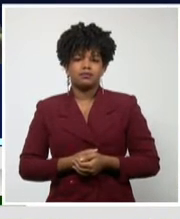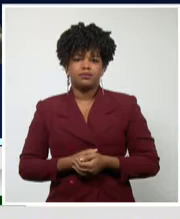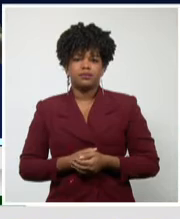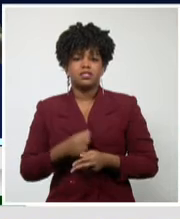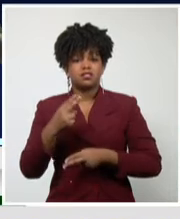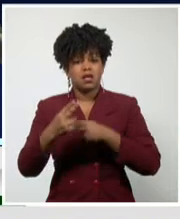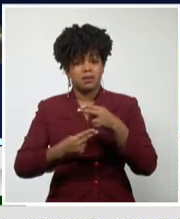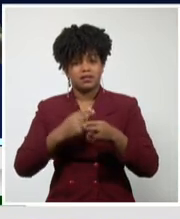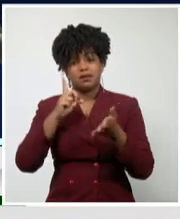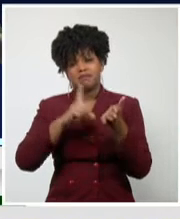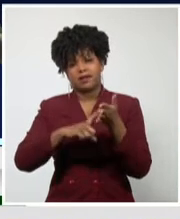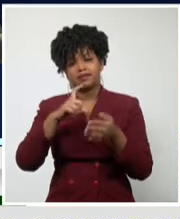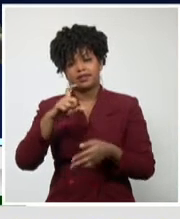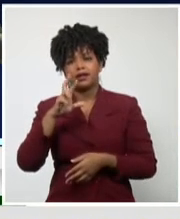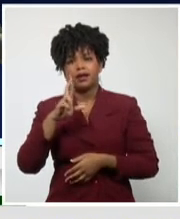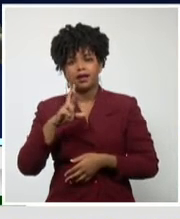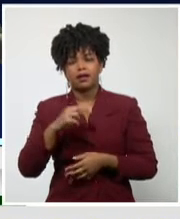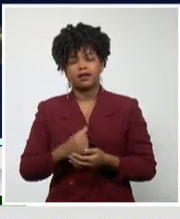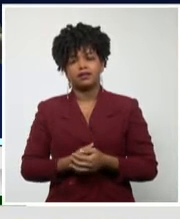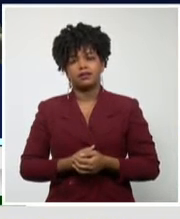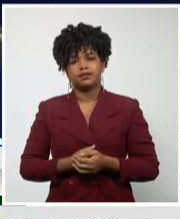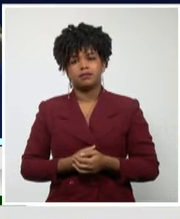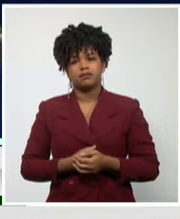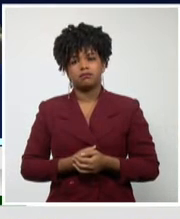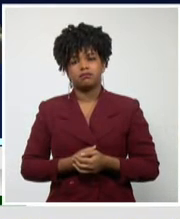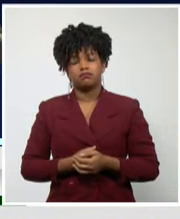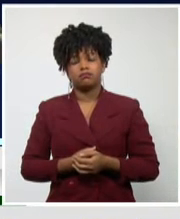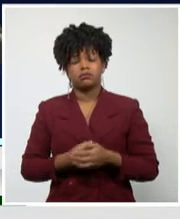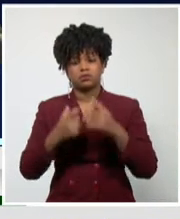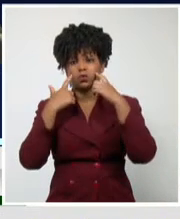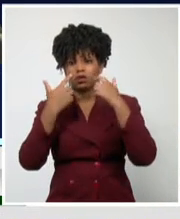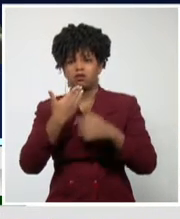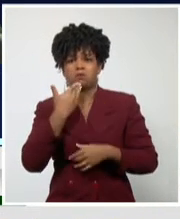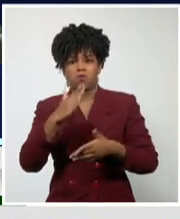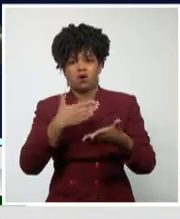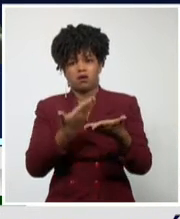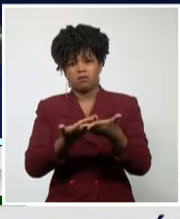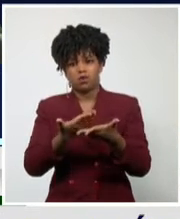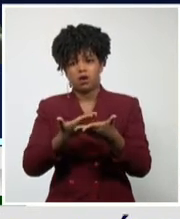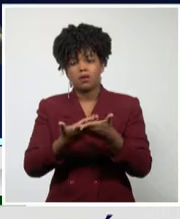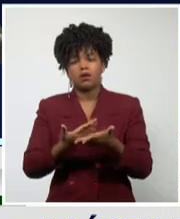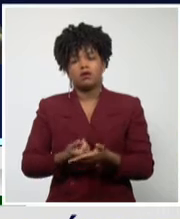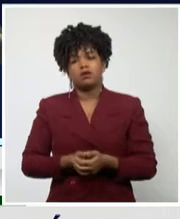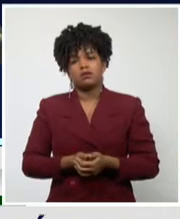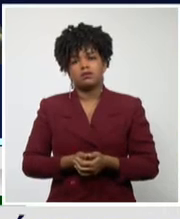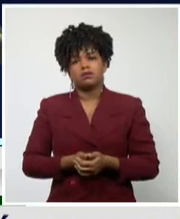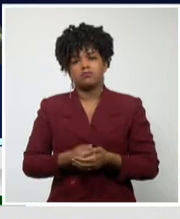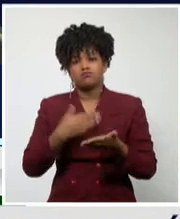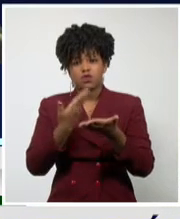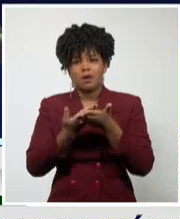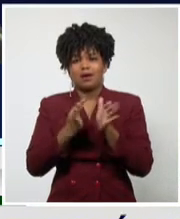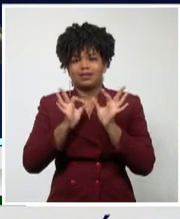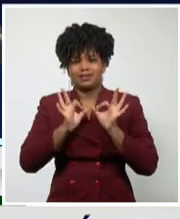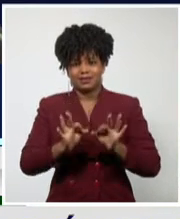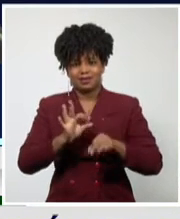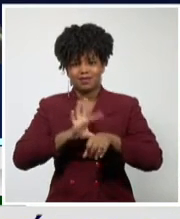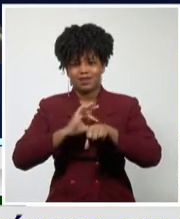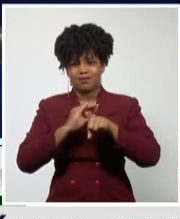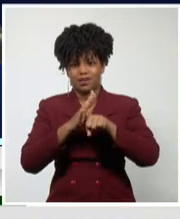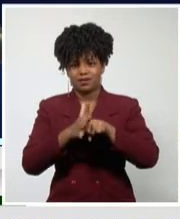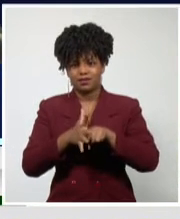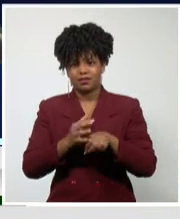tiempo real, que es de mucho valor, es la prueba confirmatoria de la enfermedad,